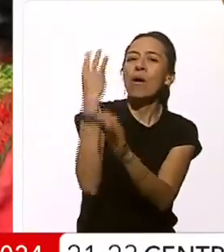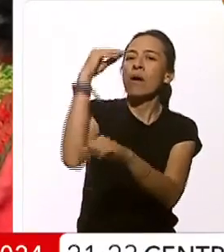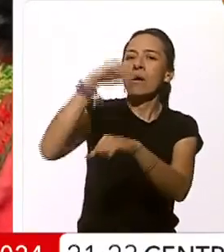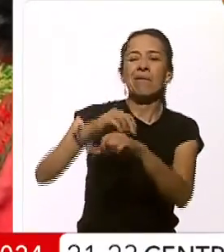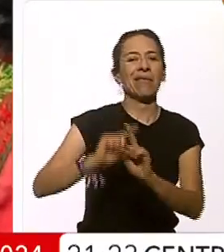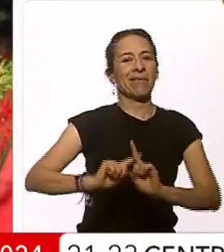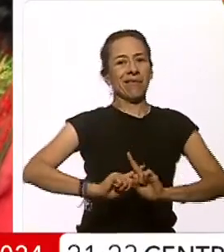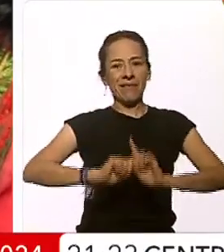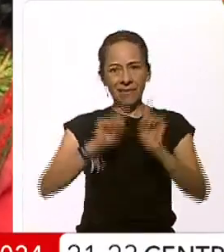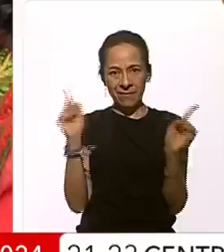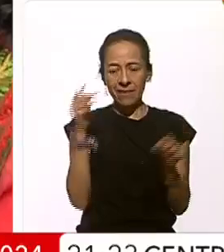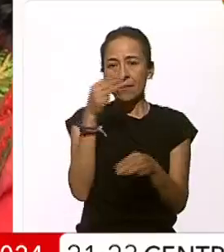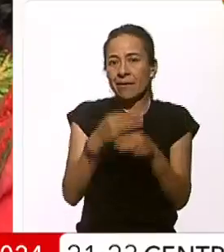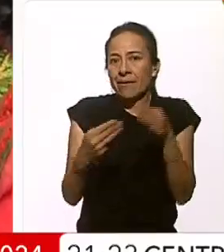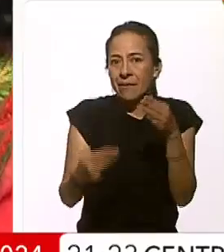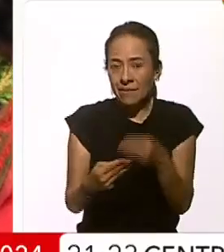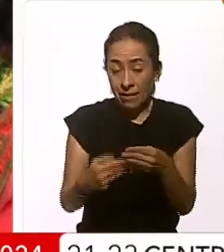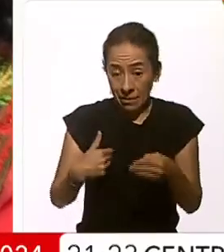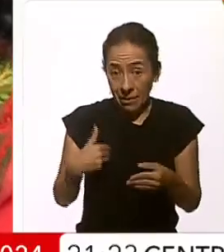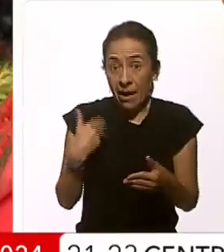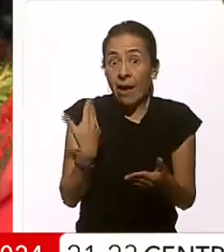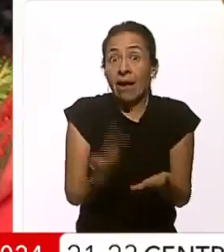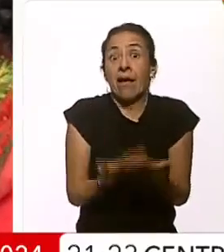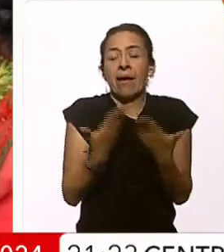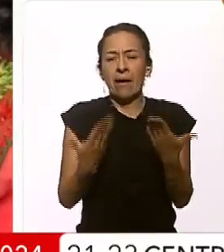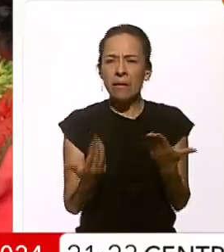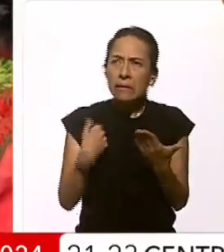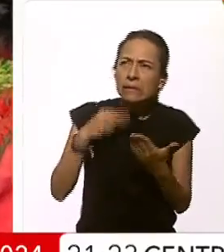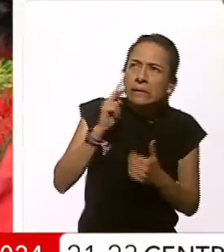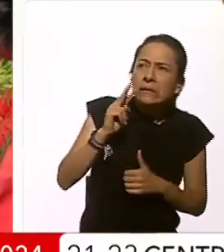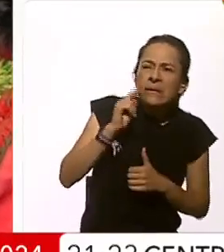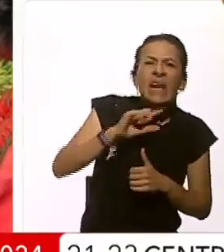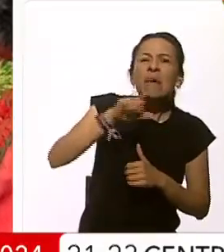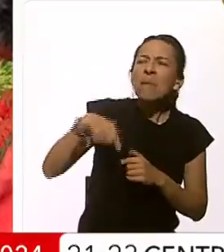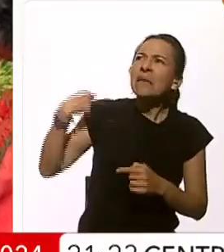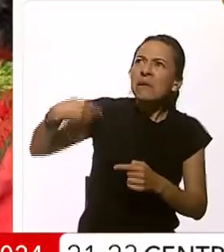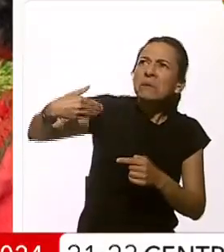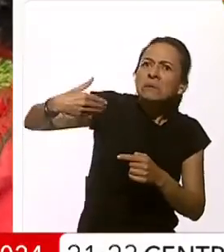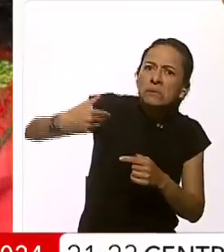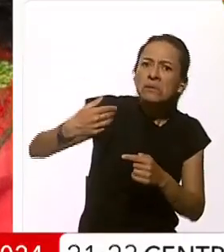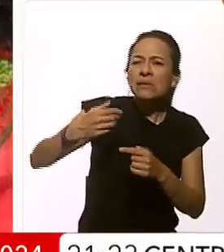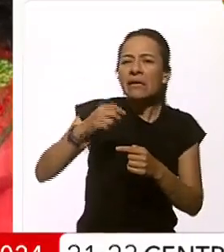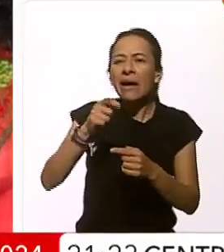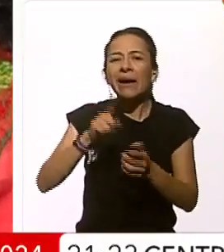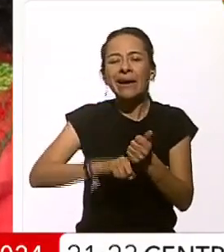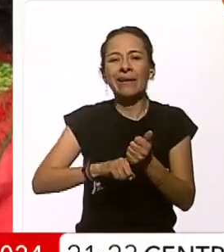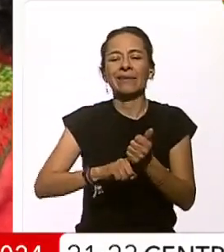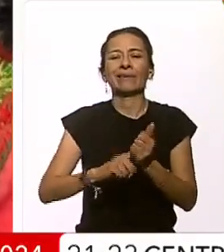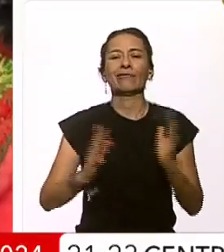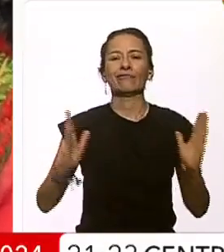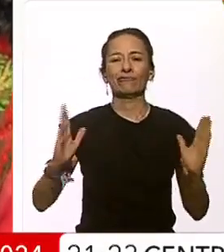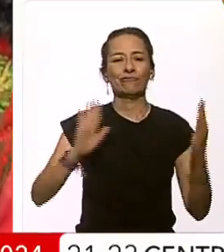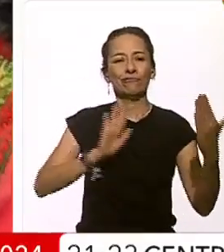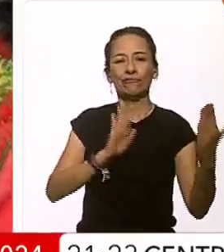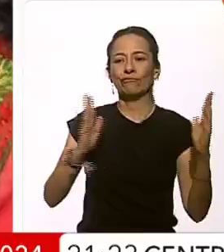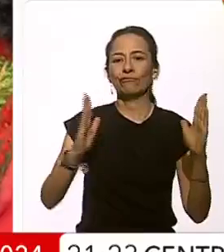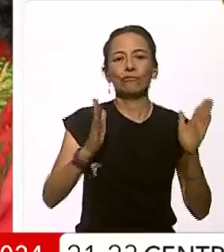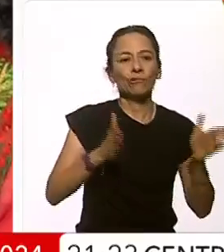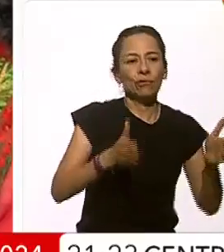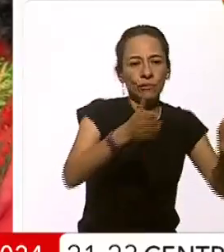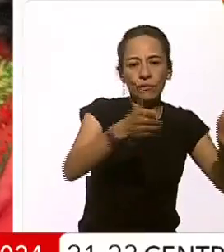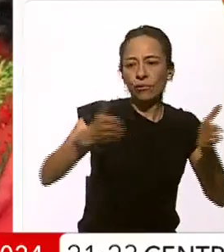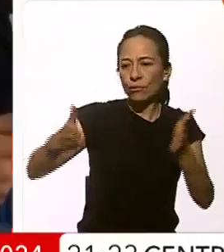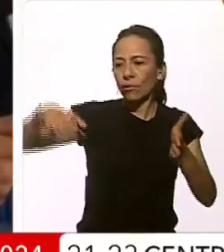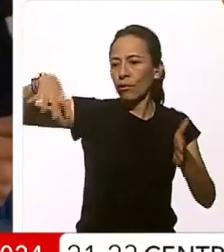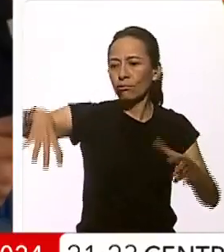se le llama, y van fracturando a los templos, a las naves, estos